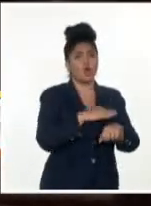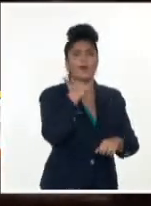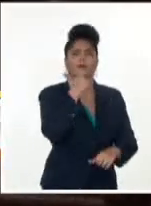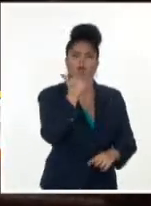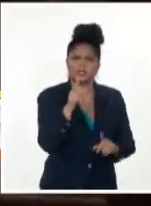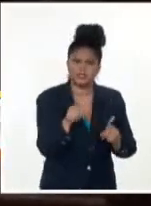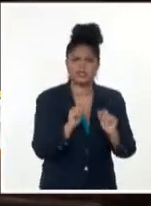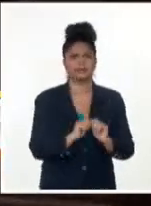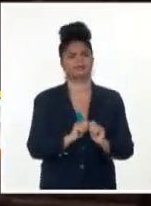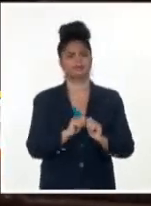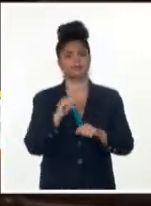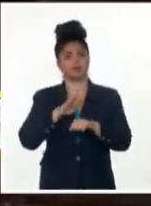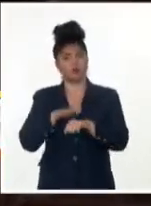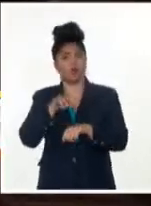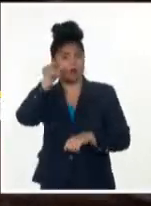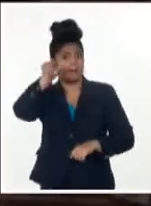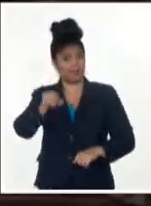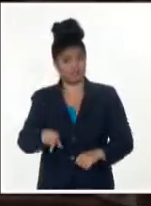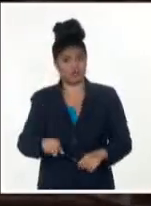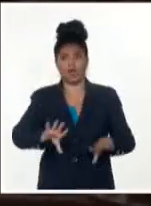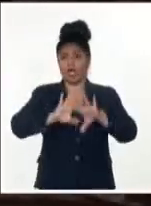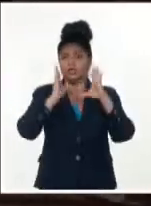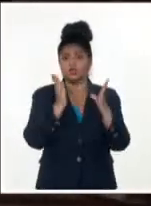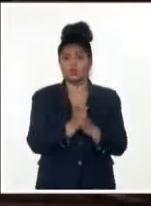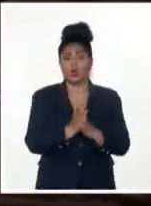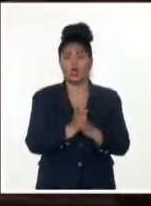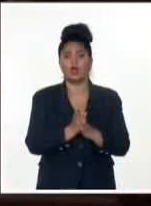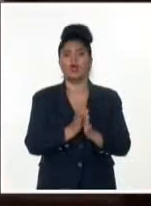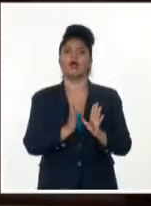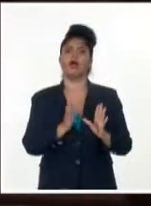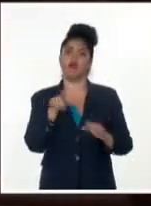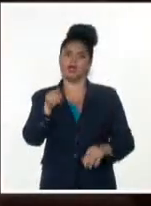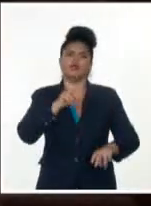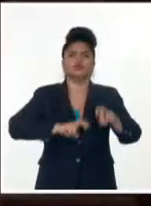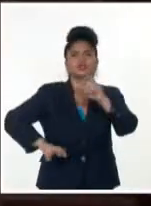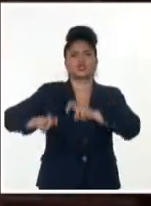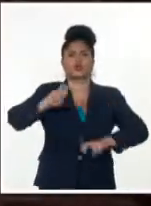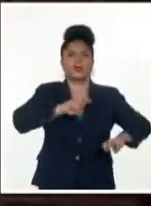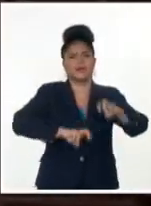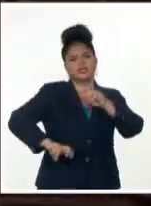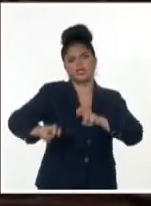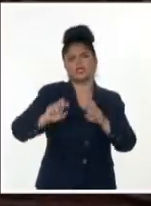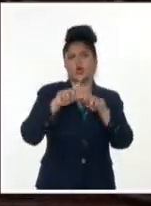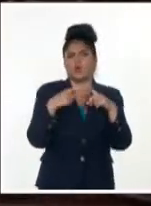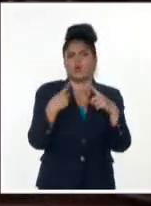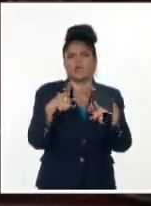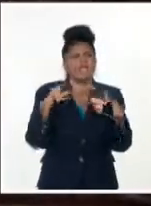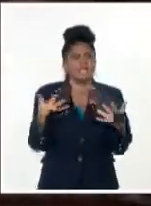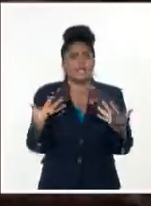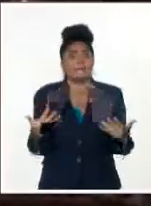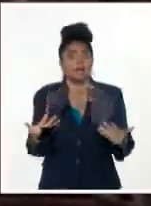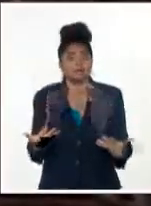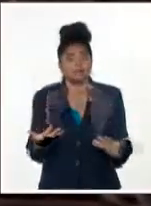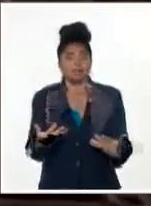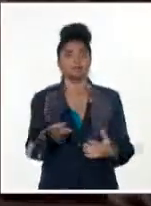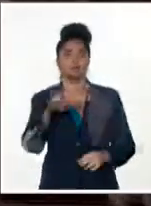la Fiscalía General de la República realizarán una investigación exhaustiva de los hechos. Al respecto,